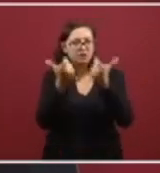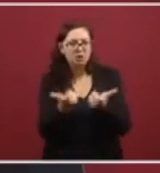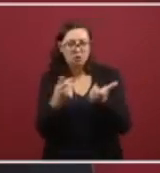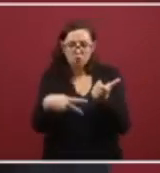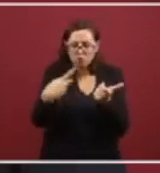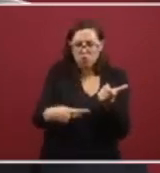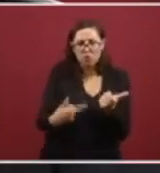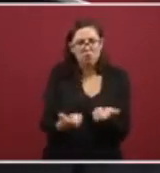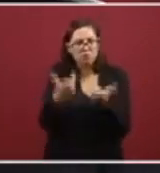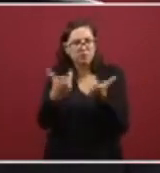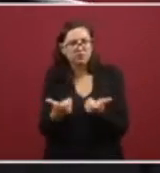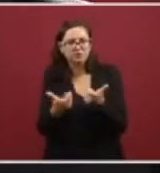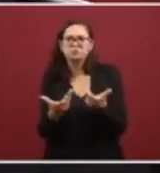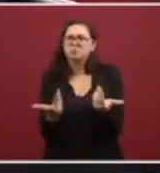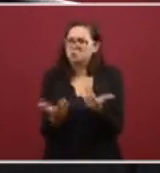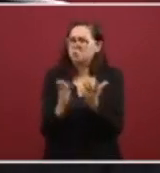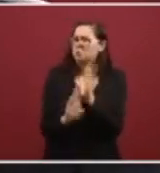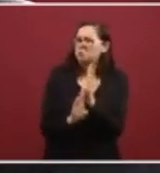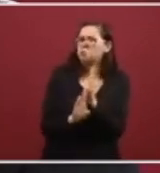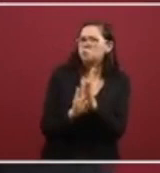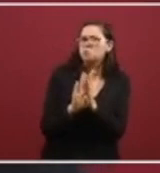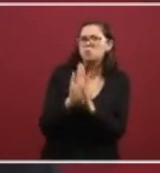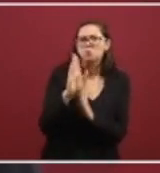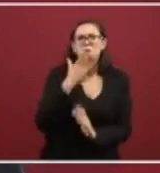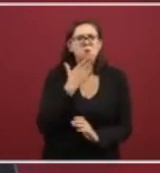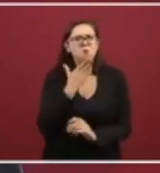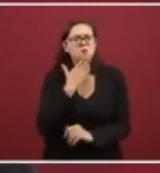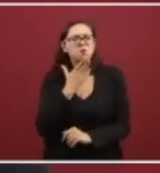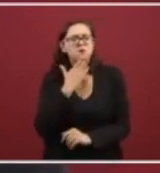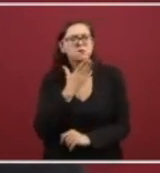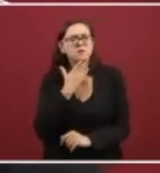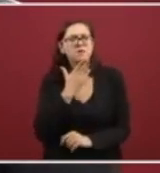y sobre